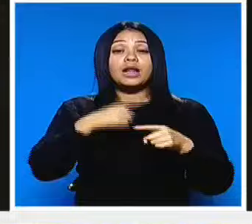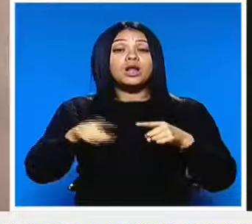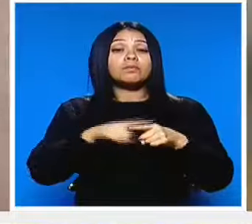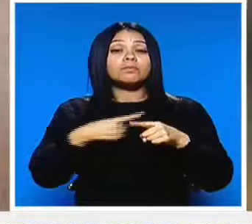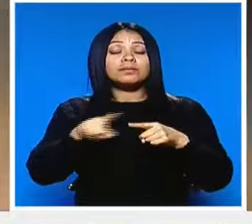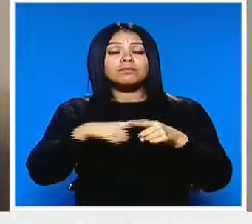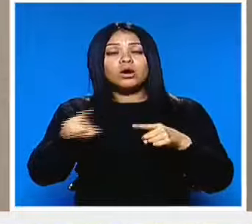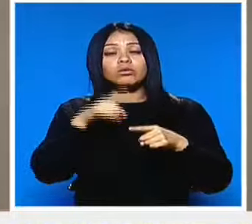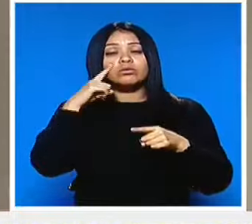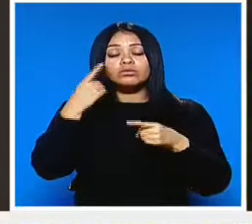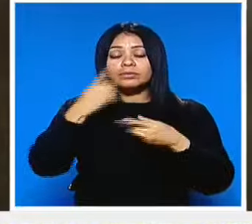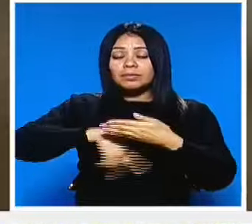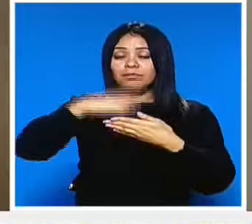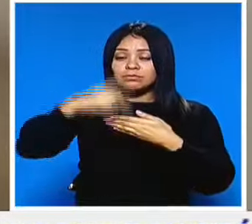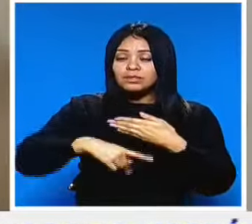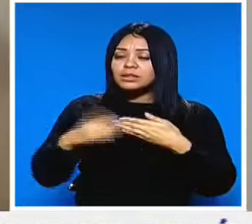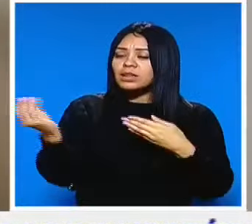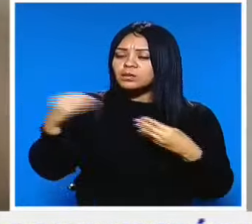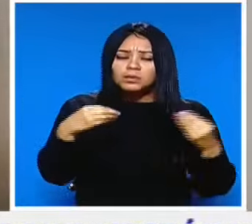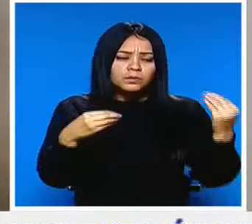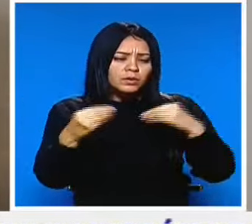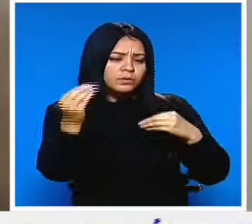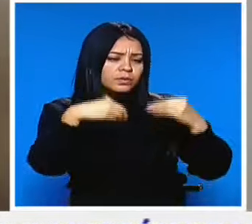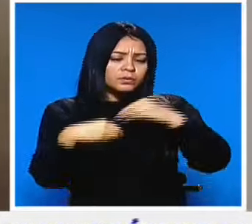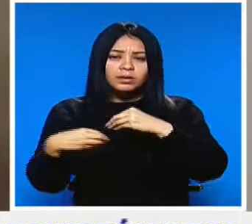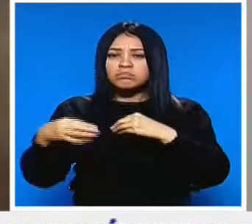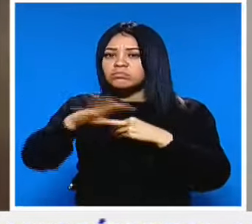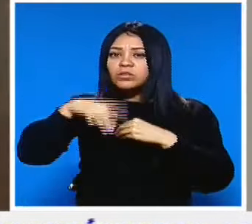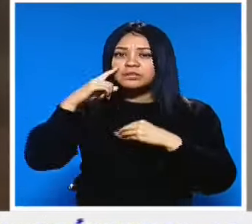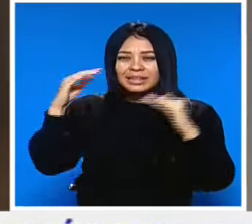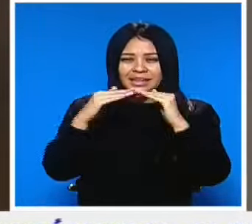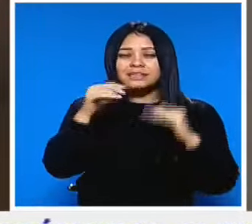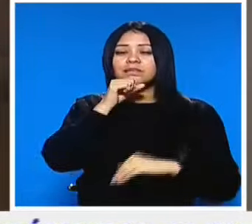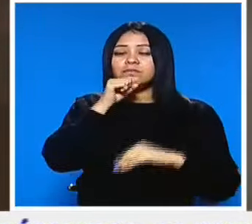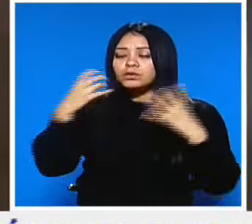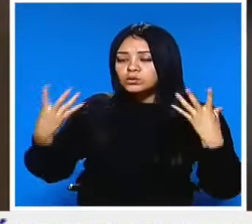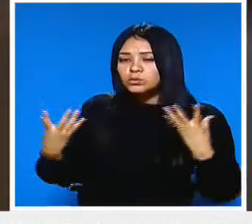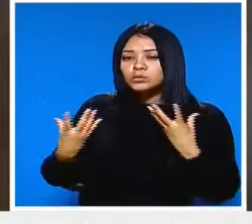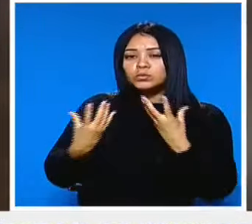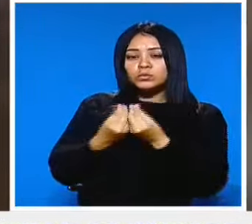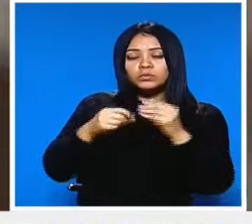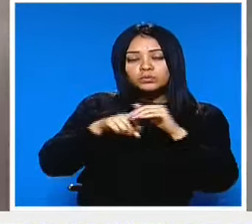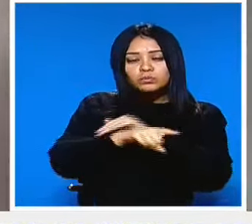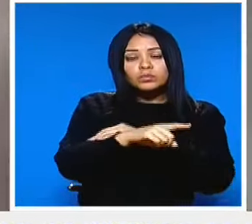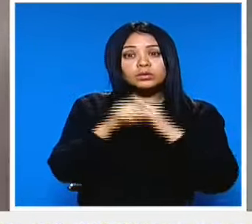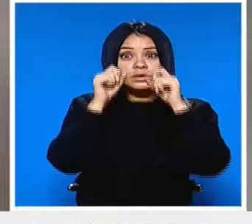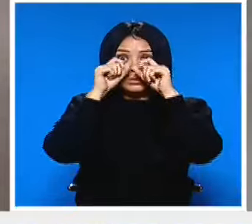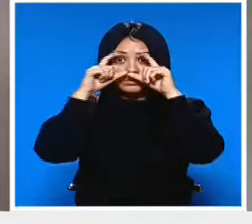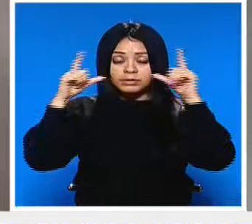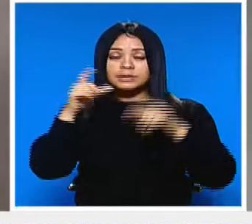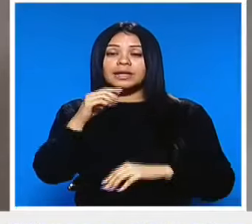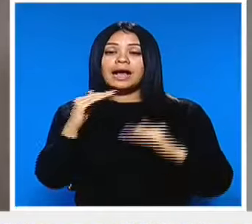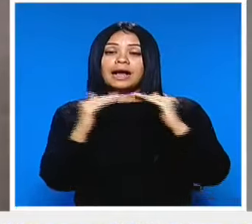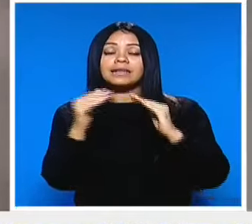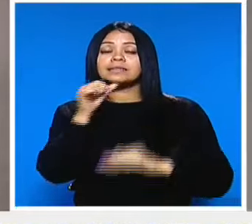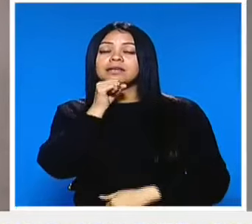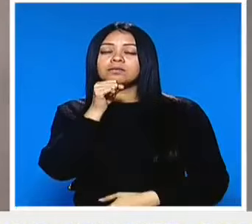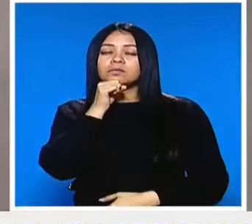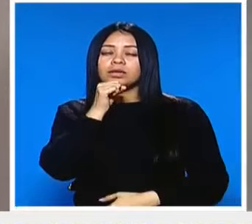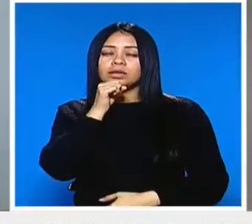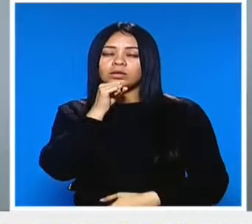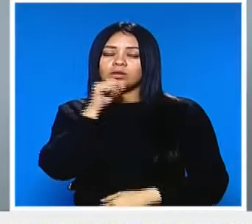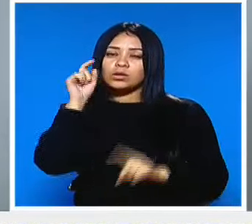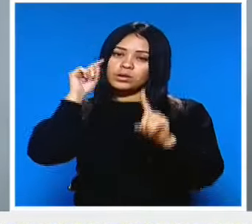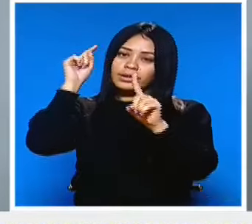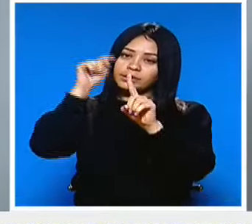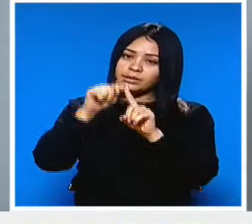organizan todos y se ponen de acuerdo para llegar todos al mismo tiempo y de sorpresa a casa de los abuelitos. Esto no solo con el